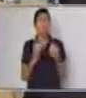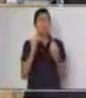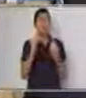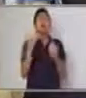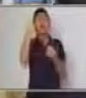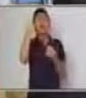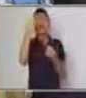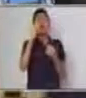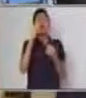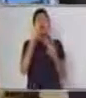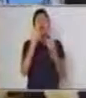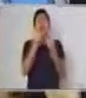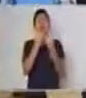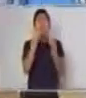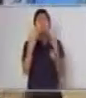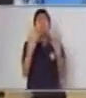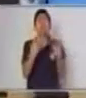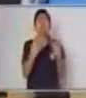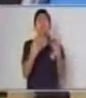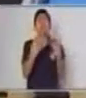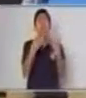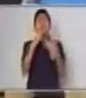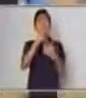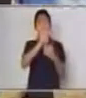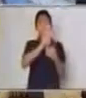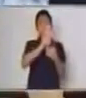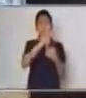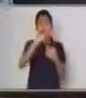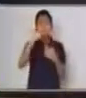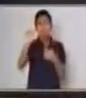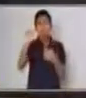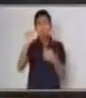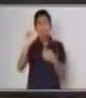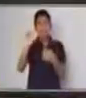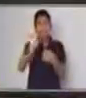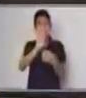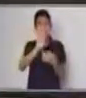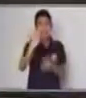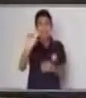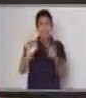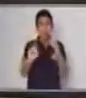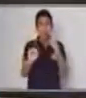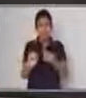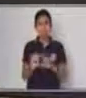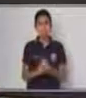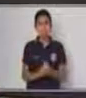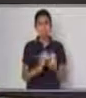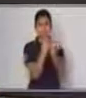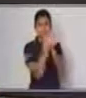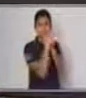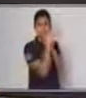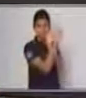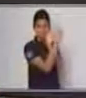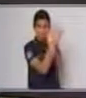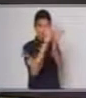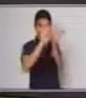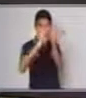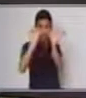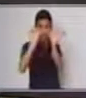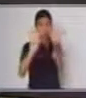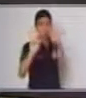descomponer en factores primos el número 30. Voy a escribir el número 30 de esta